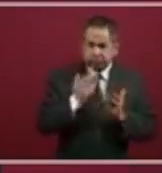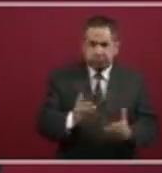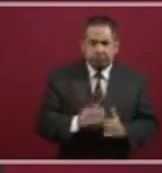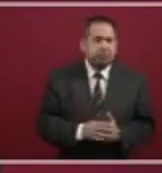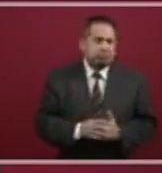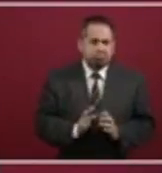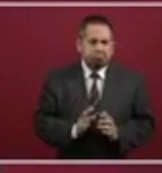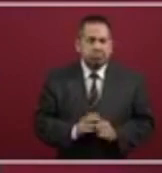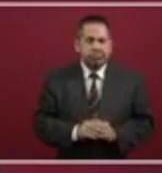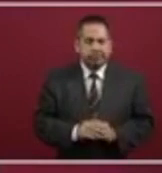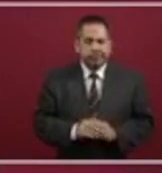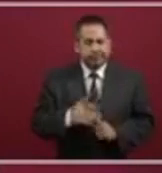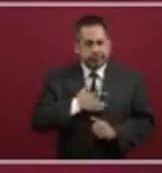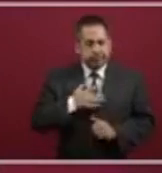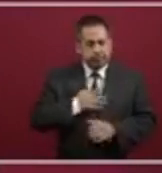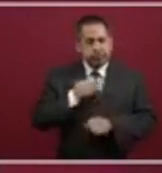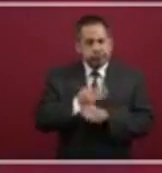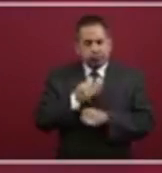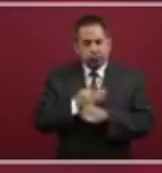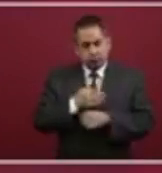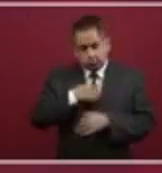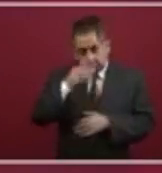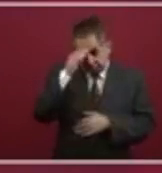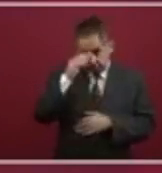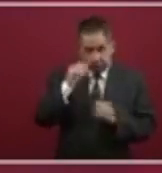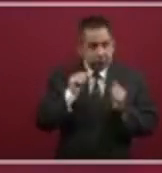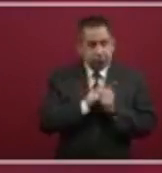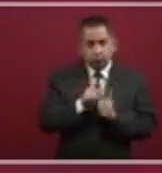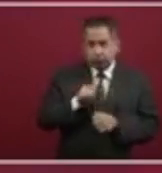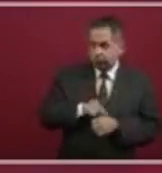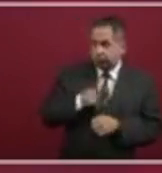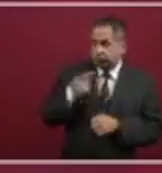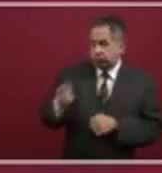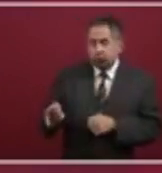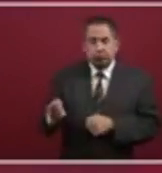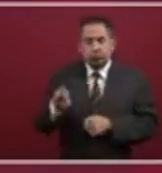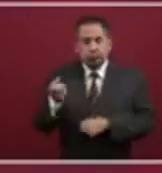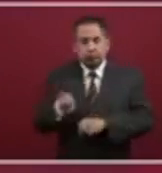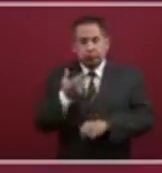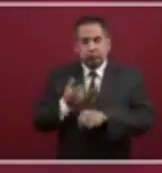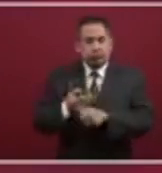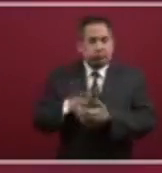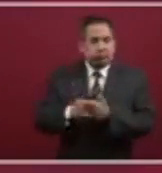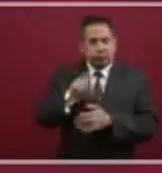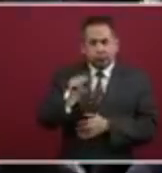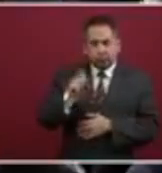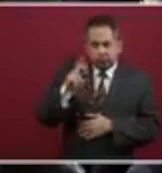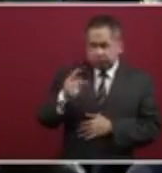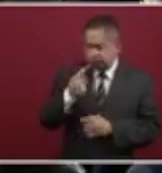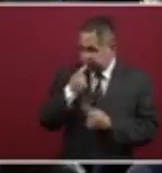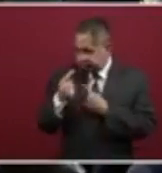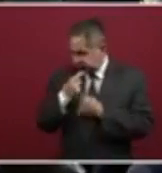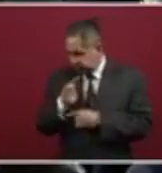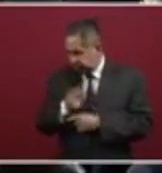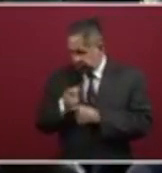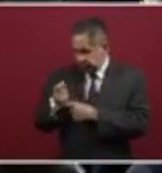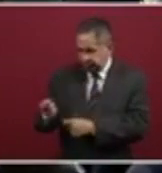Estoy formulándoles a través del secretario de Educación,